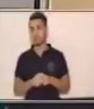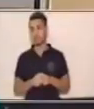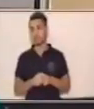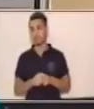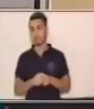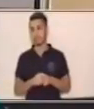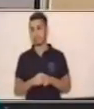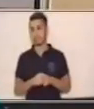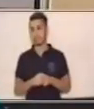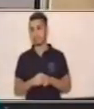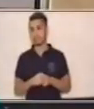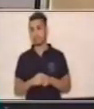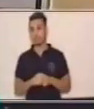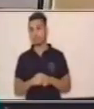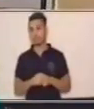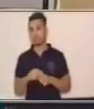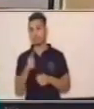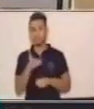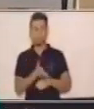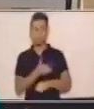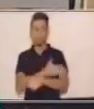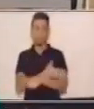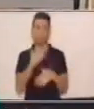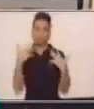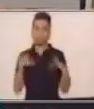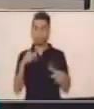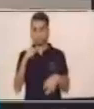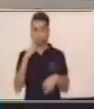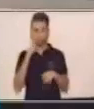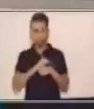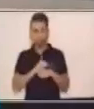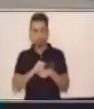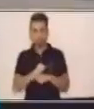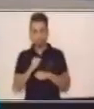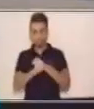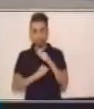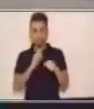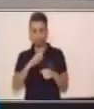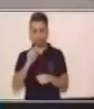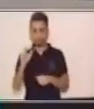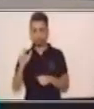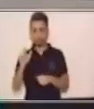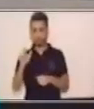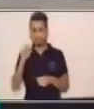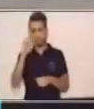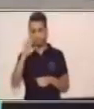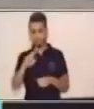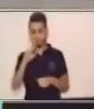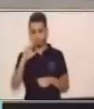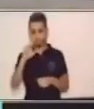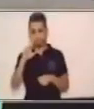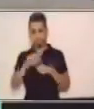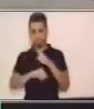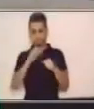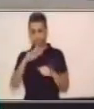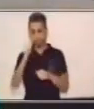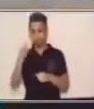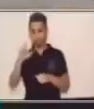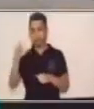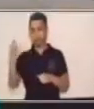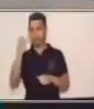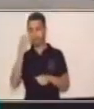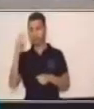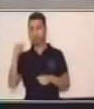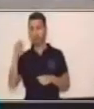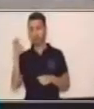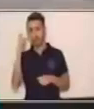anteriormente tú ya practicaste lo que es la fracción, ¿verdad? Tú ya viste el tema de la fracción.